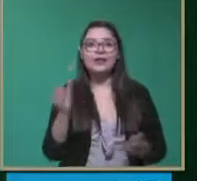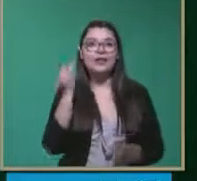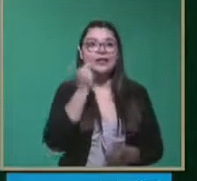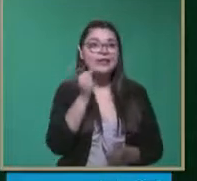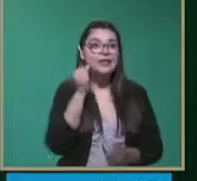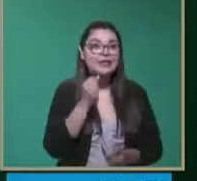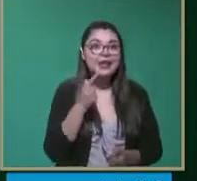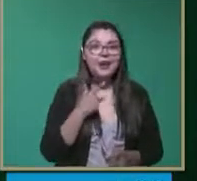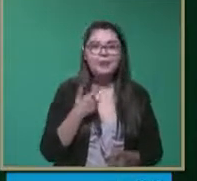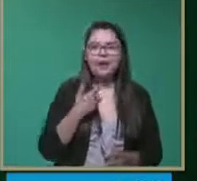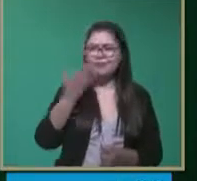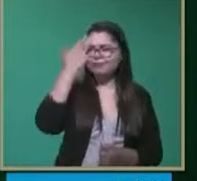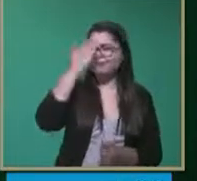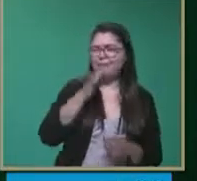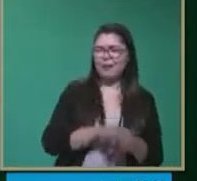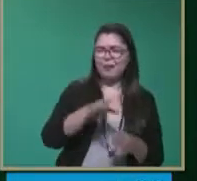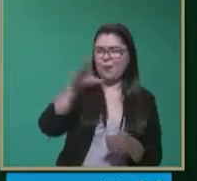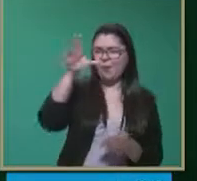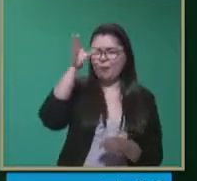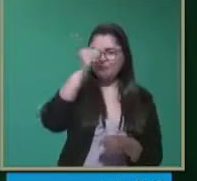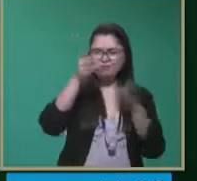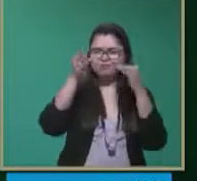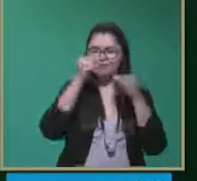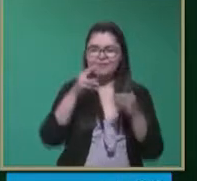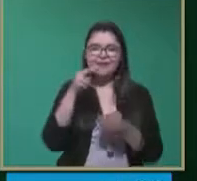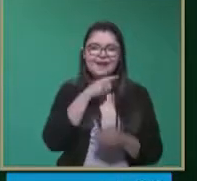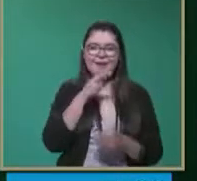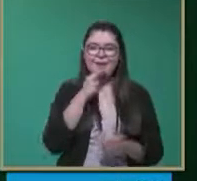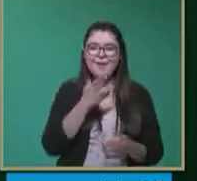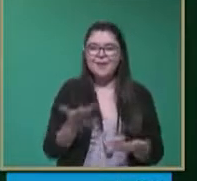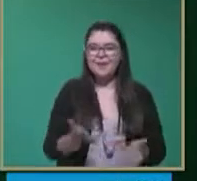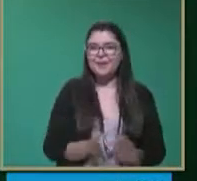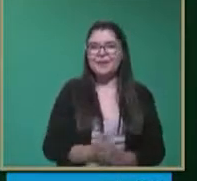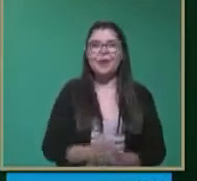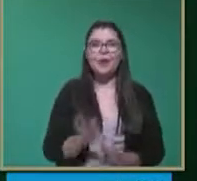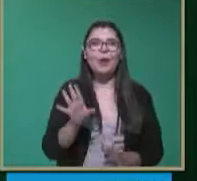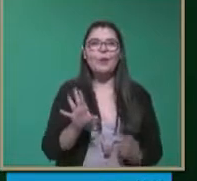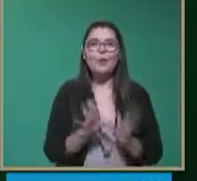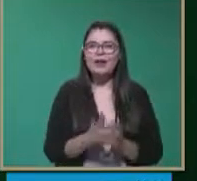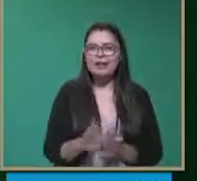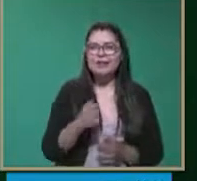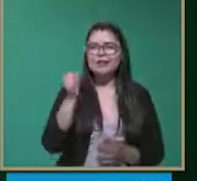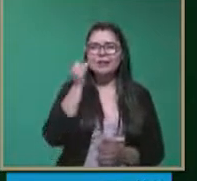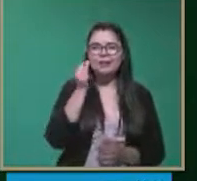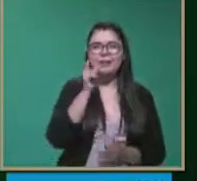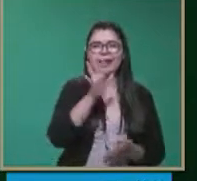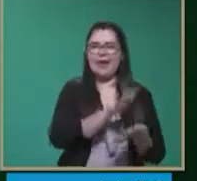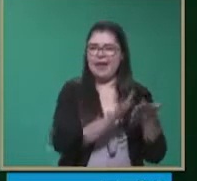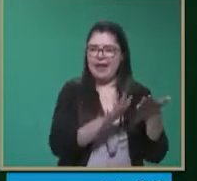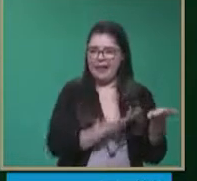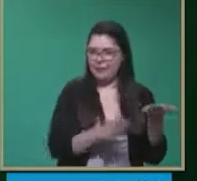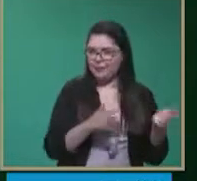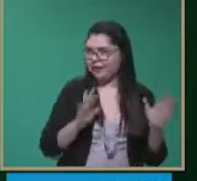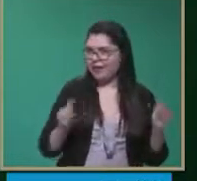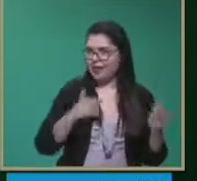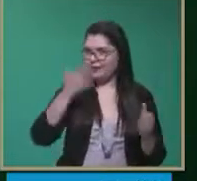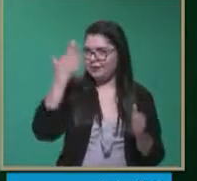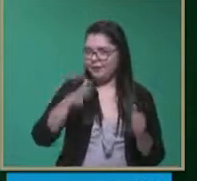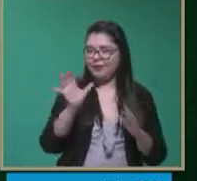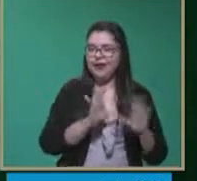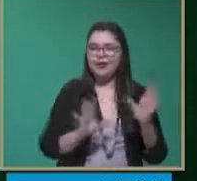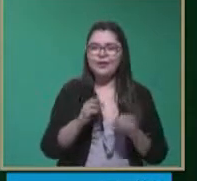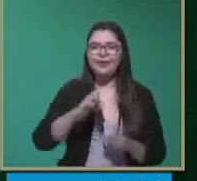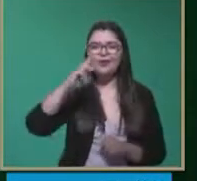muy pegajosas, por eso cuando lo leemos lo estamos leyendo con cierto ritmo también. Así es, pero ¿qué te parece, maestra, si